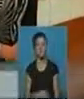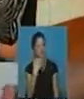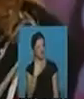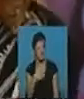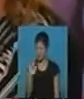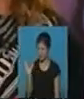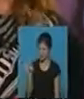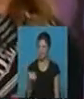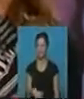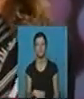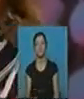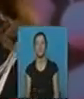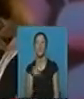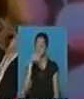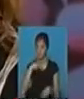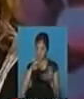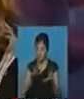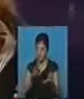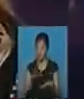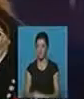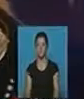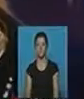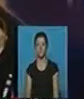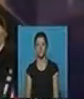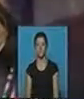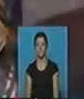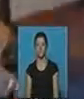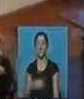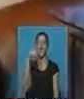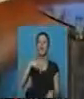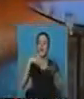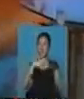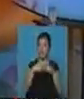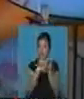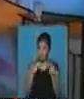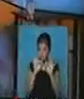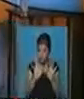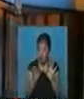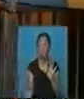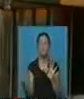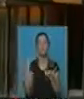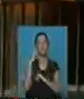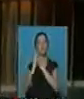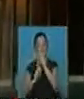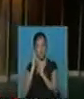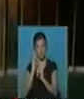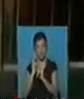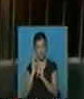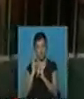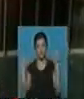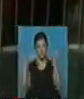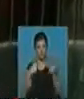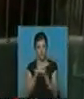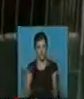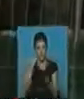Juan Tocatlián, pero usted no se vaya. Cuando volvamos en esta edición de Televisión Pública Noticias Internacional,